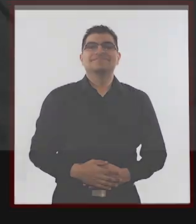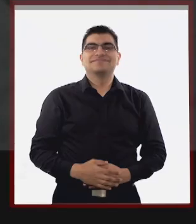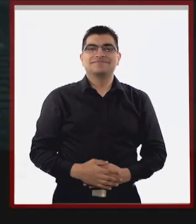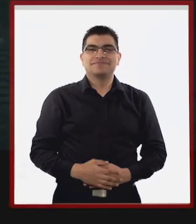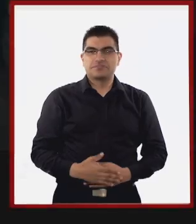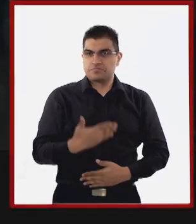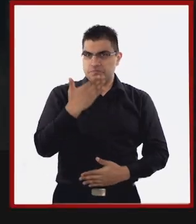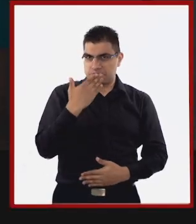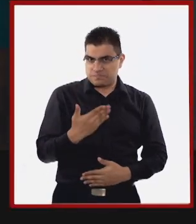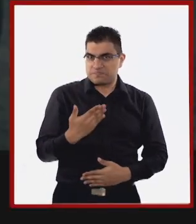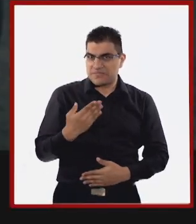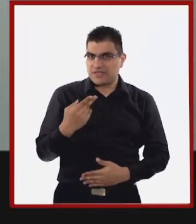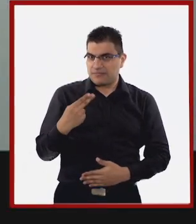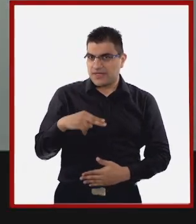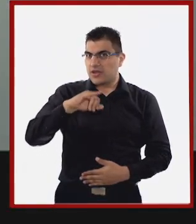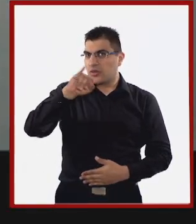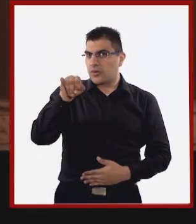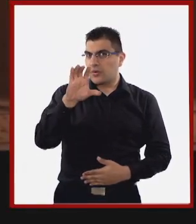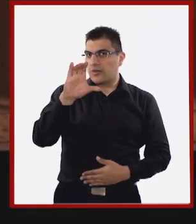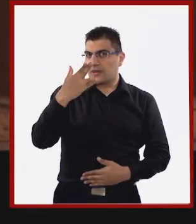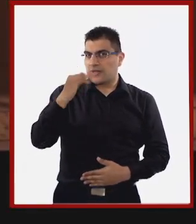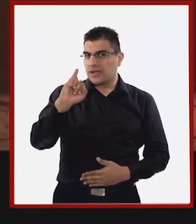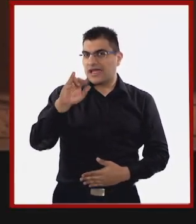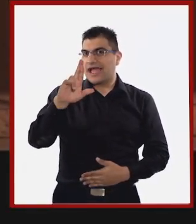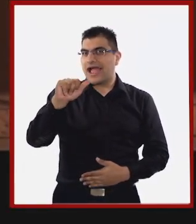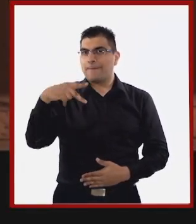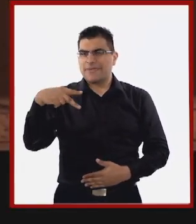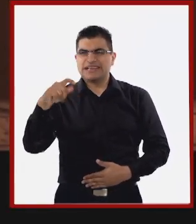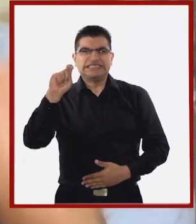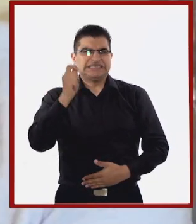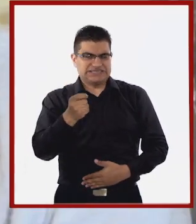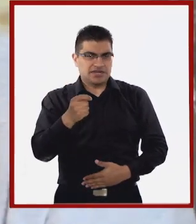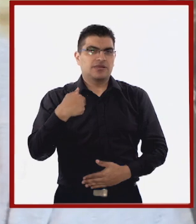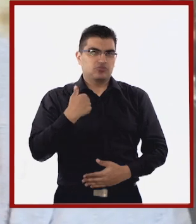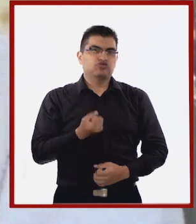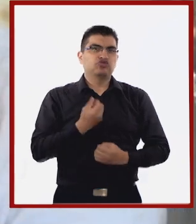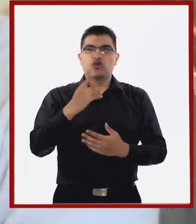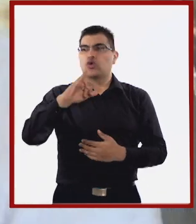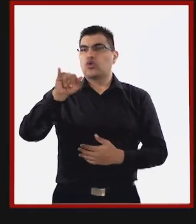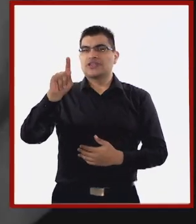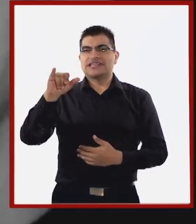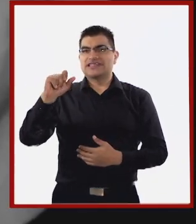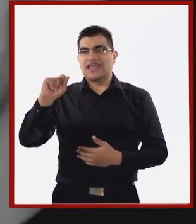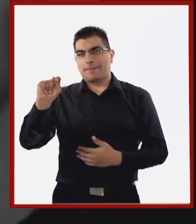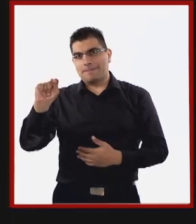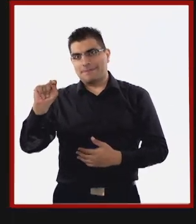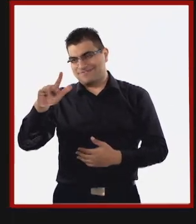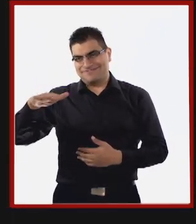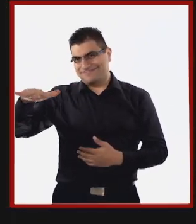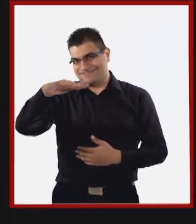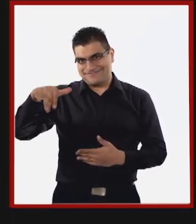Bueno, pues Juchirrap es como su nombre lo dice, ¿no? Juchitán y rap.